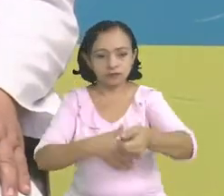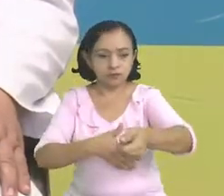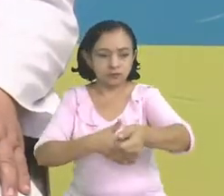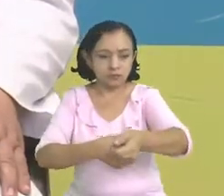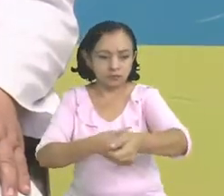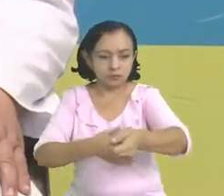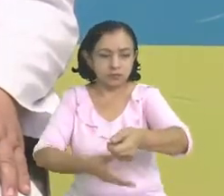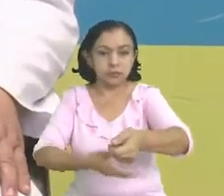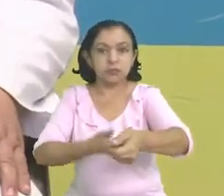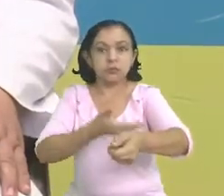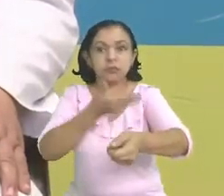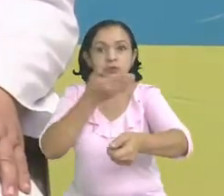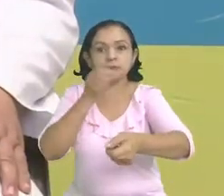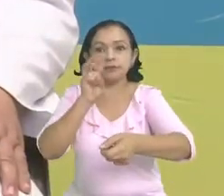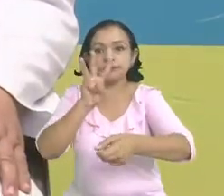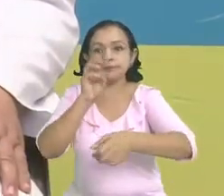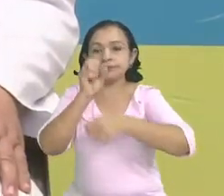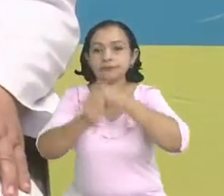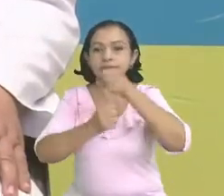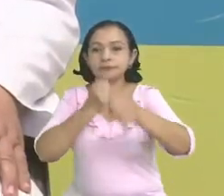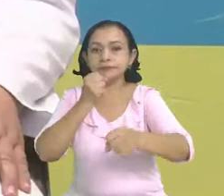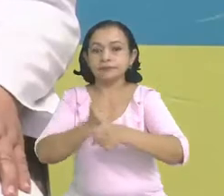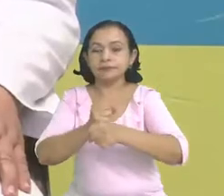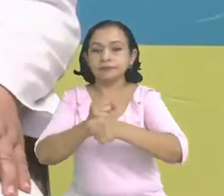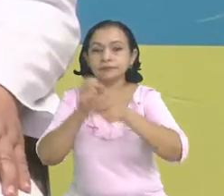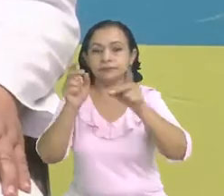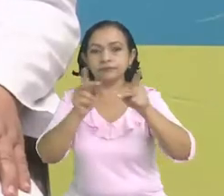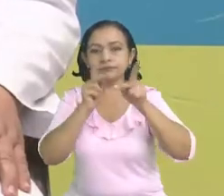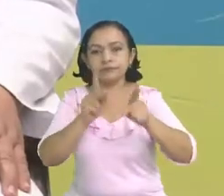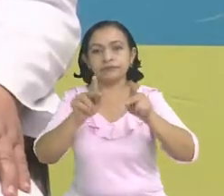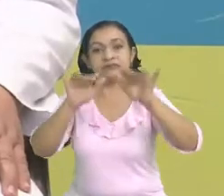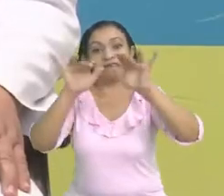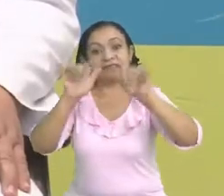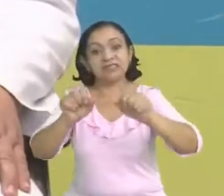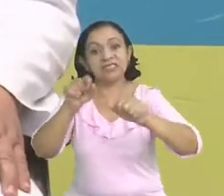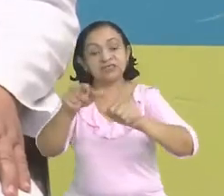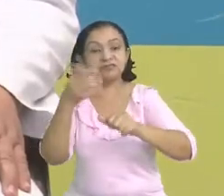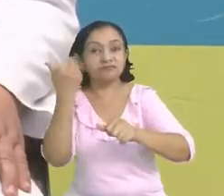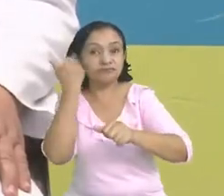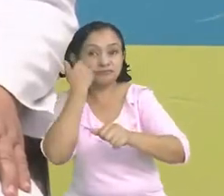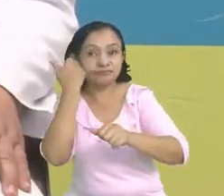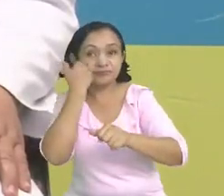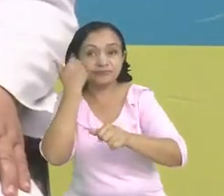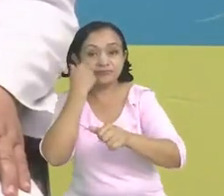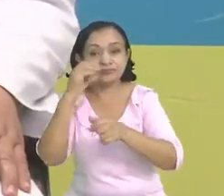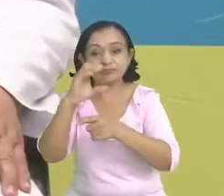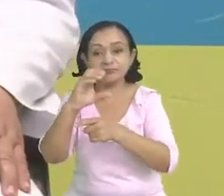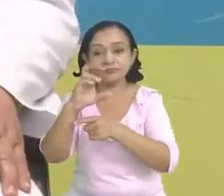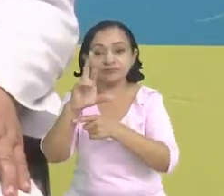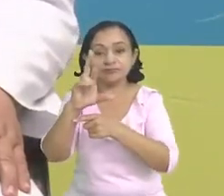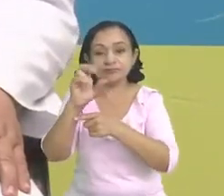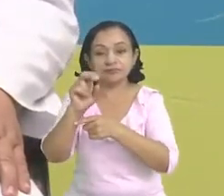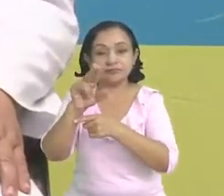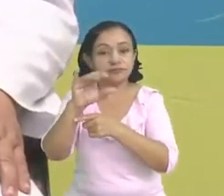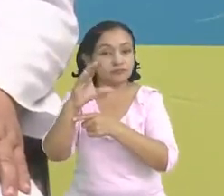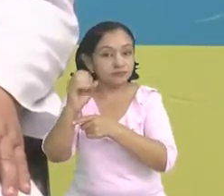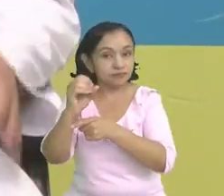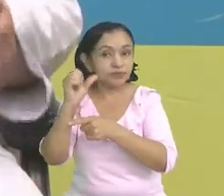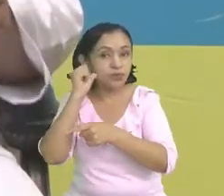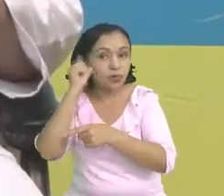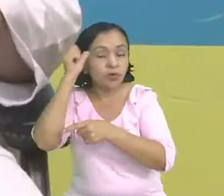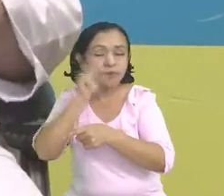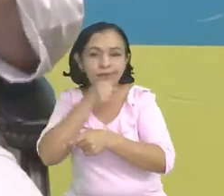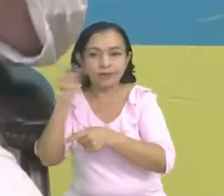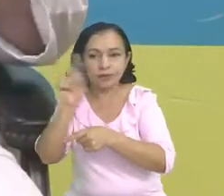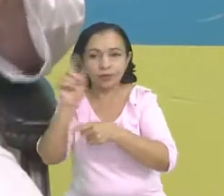arterial de 30 años y ese paciente ya queda marcado como un paciente crónico y no necesariamente es un adulto mayor. Pero